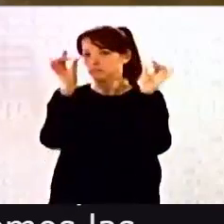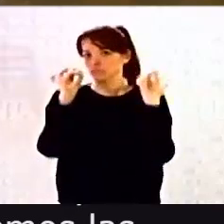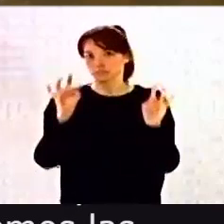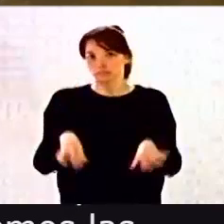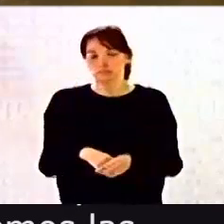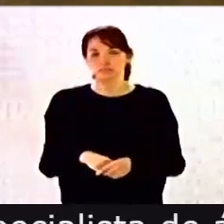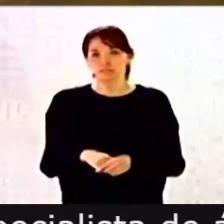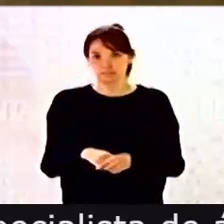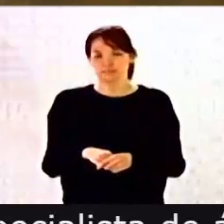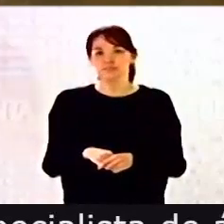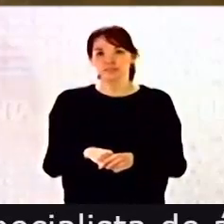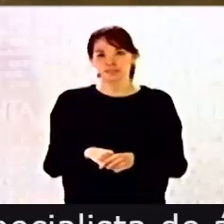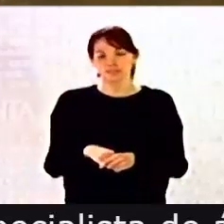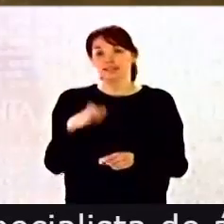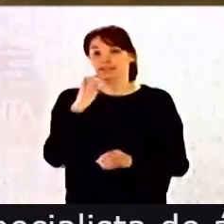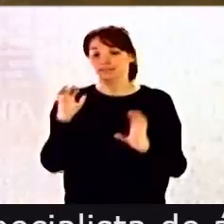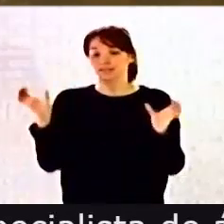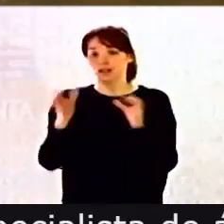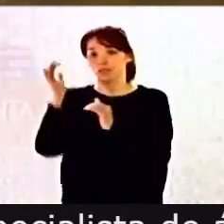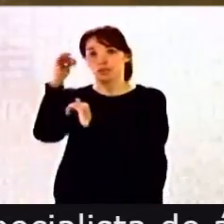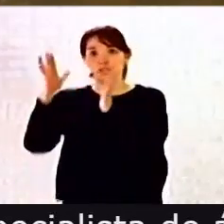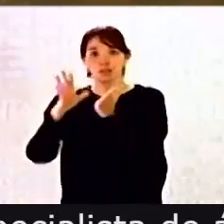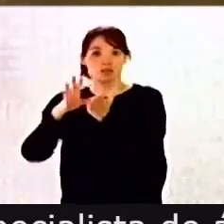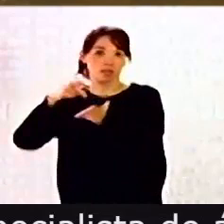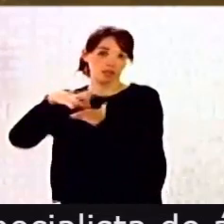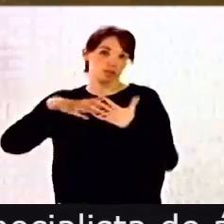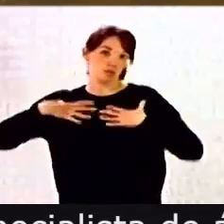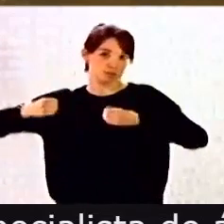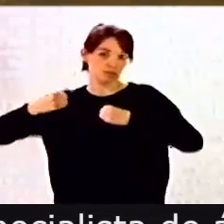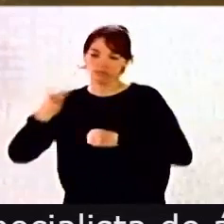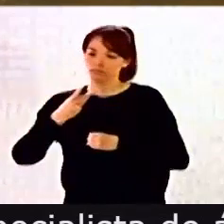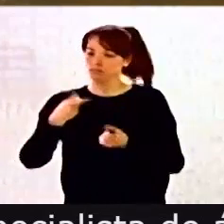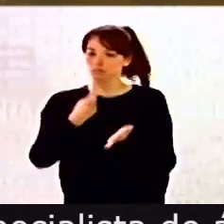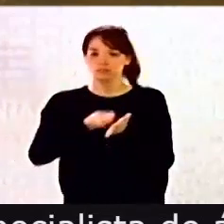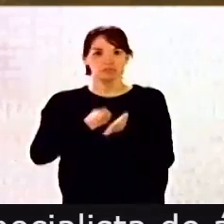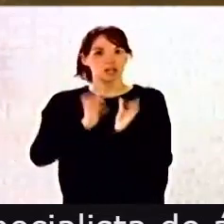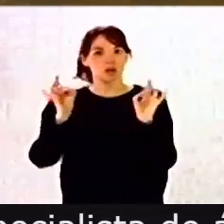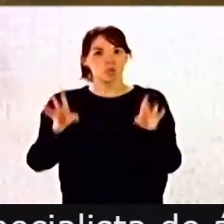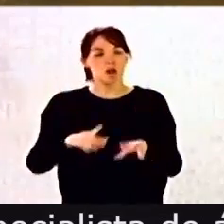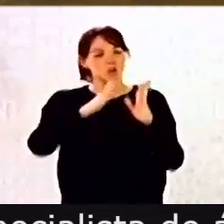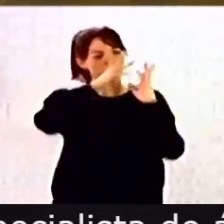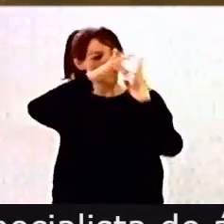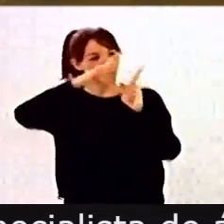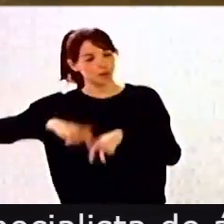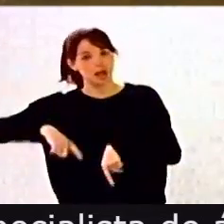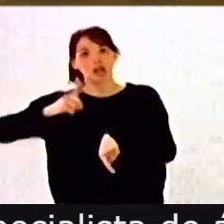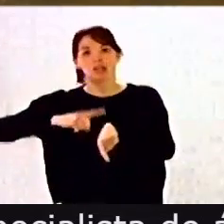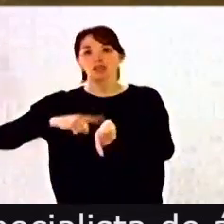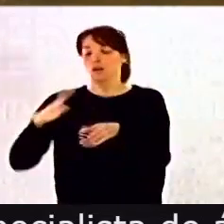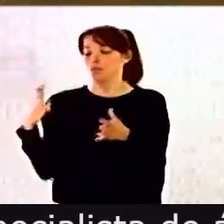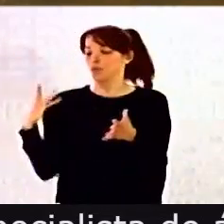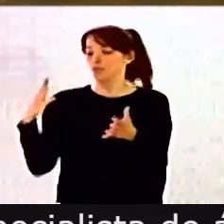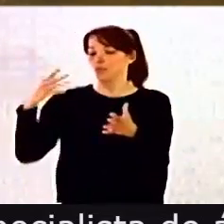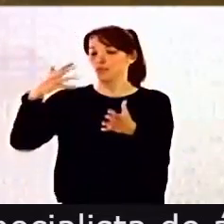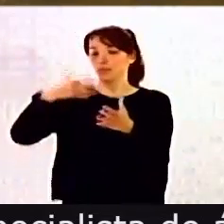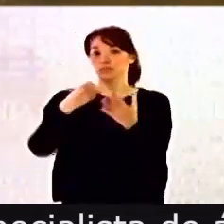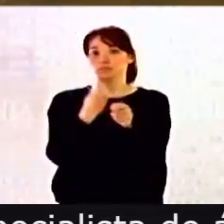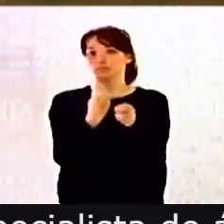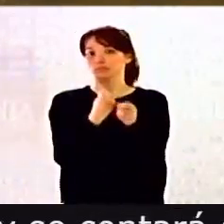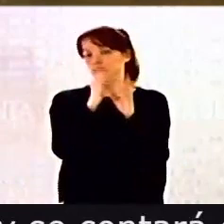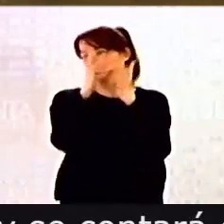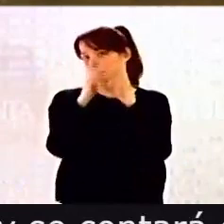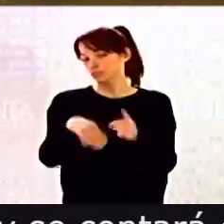de equipo de atención primaria. Y se le contará el tiempo trabajado durante este tiempo en